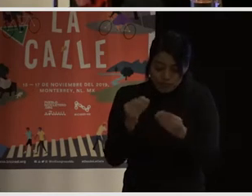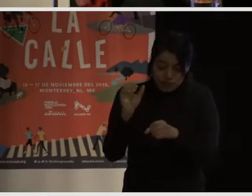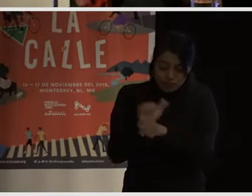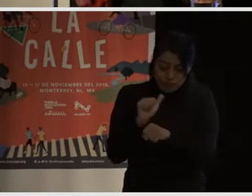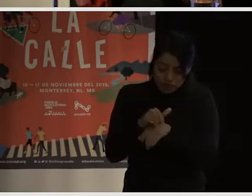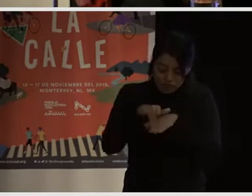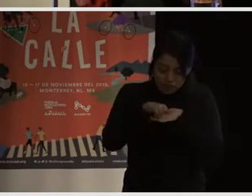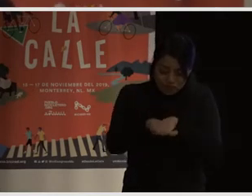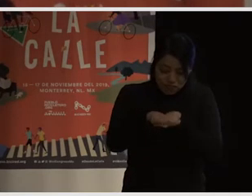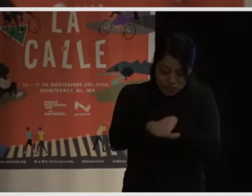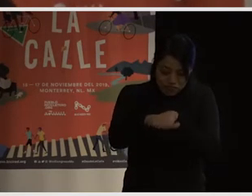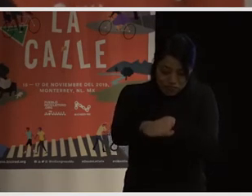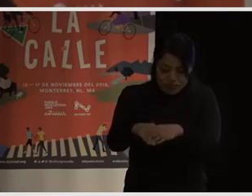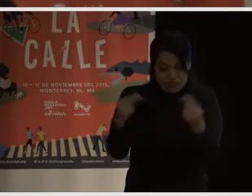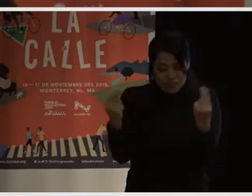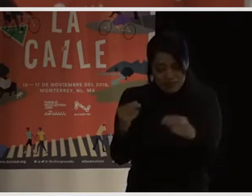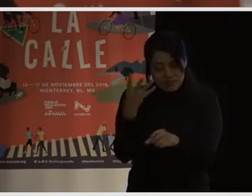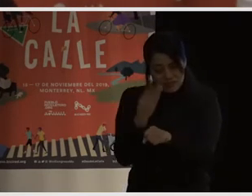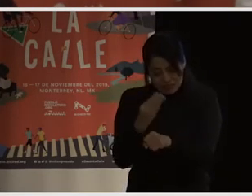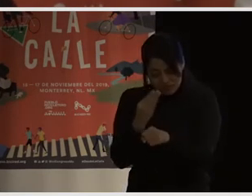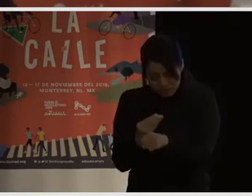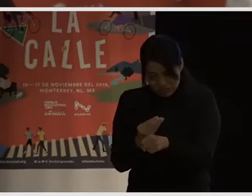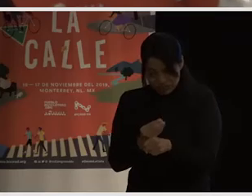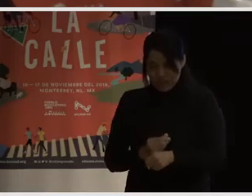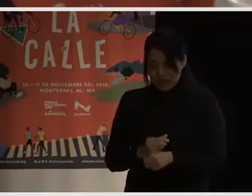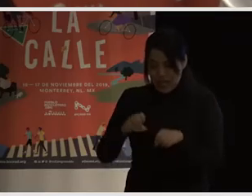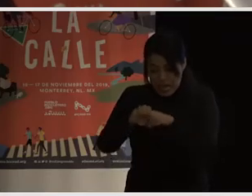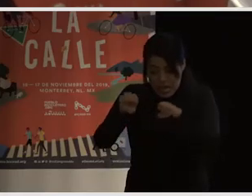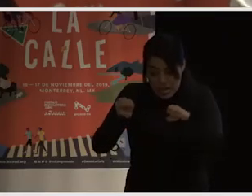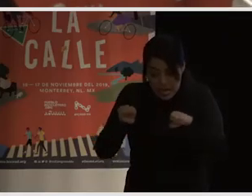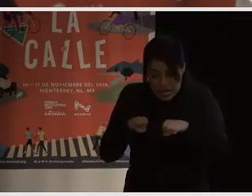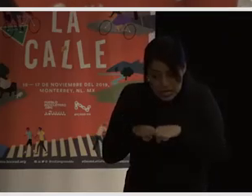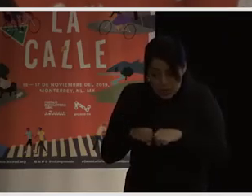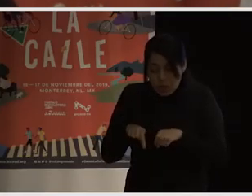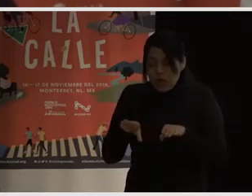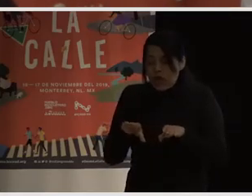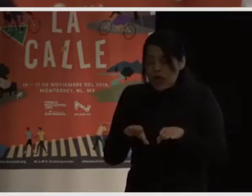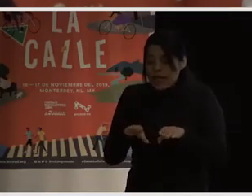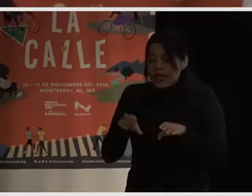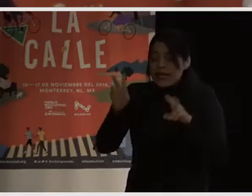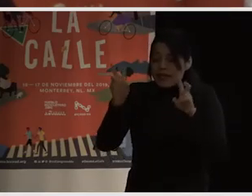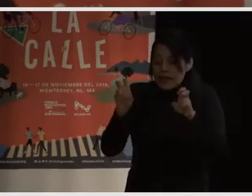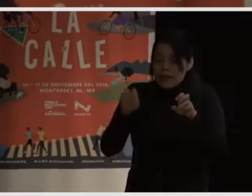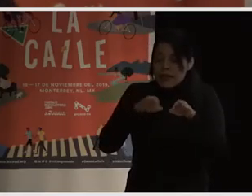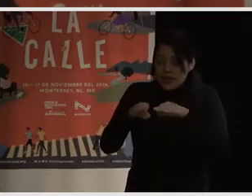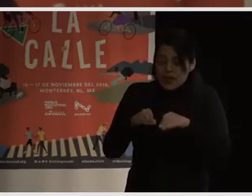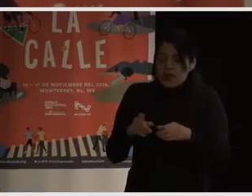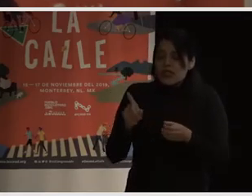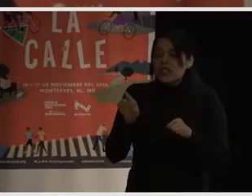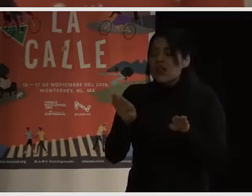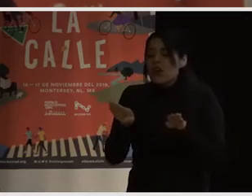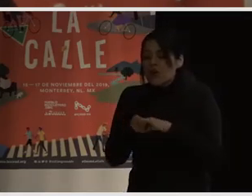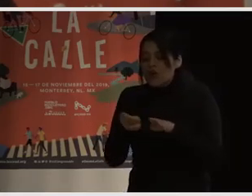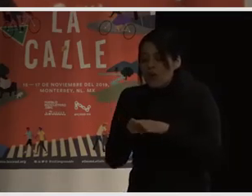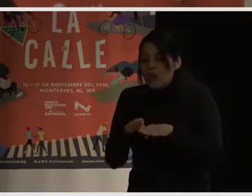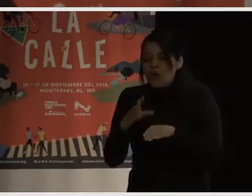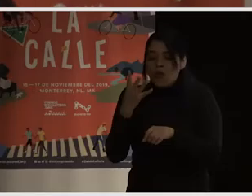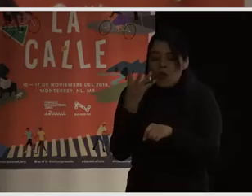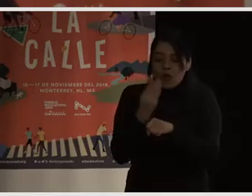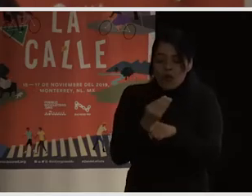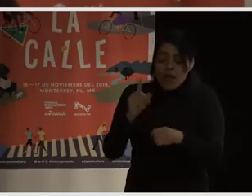la situación es para nosotros y el equipo es cómo podemos ir construyendo dentro de nosotros del